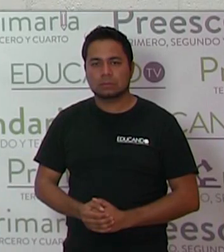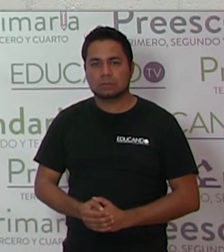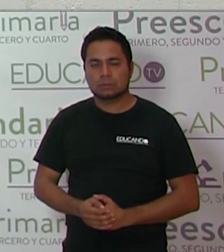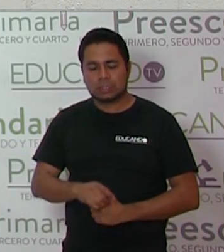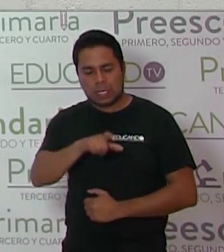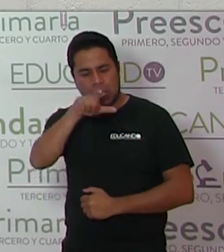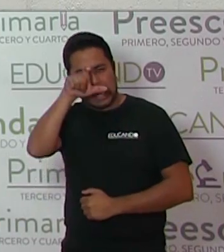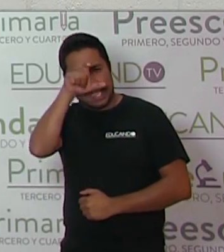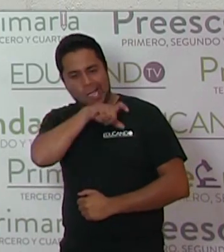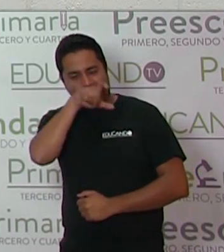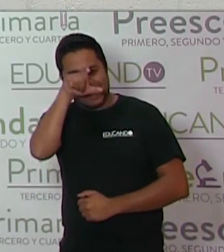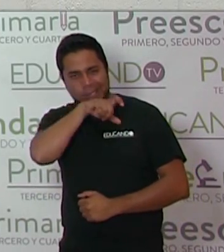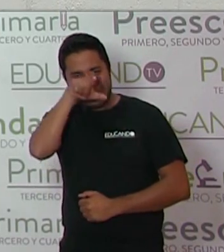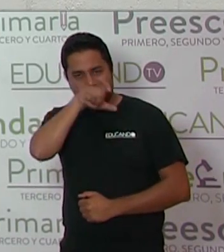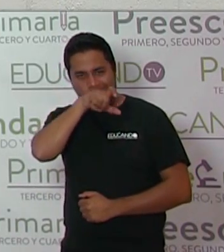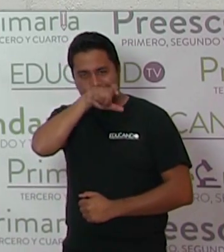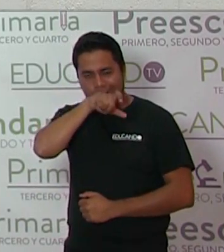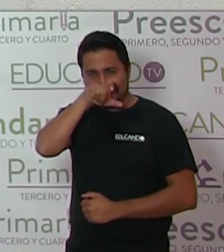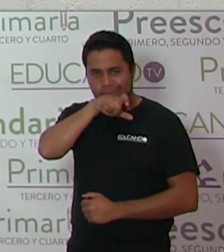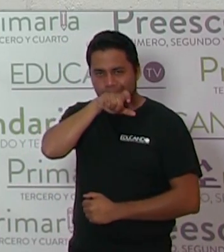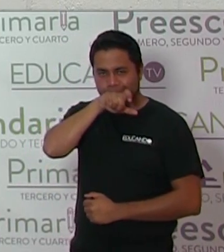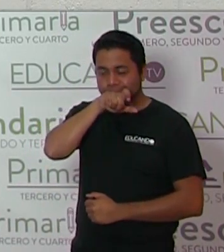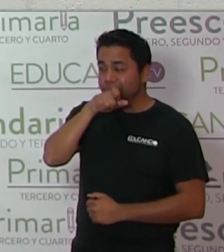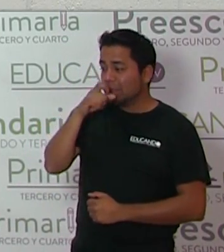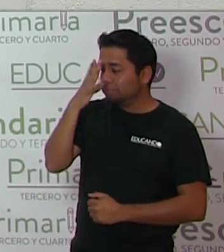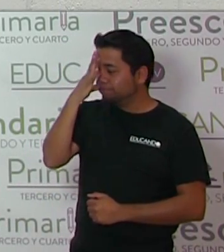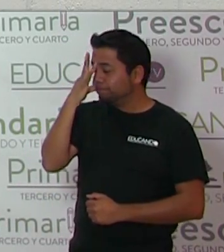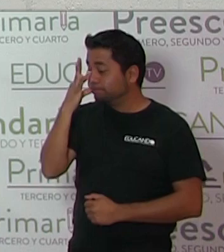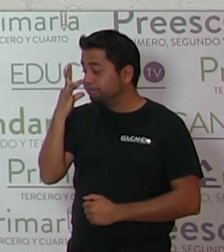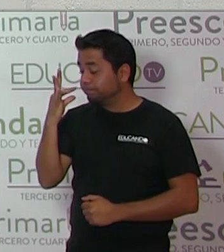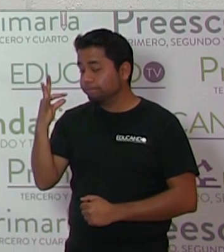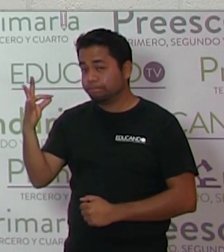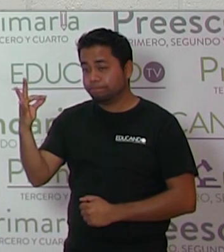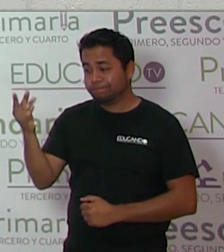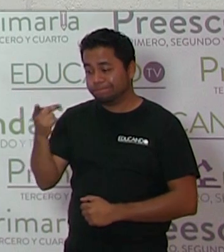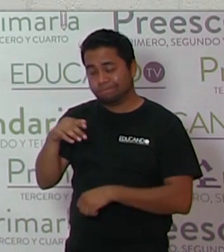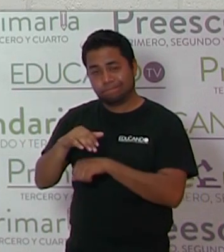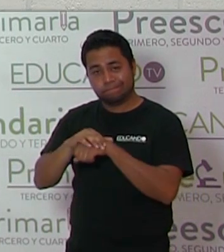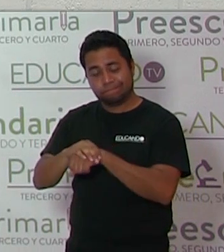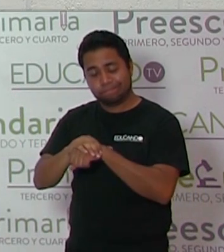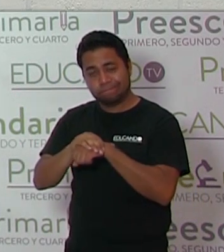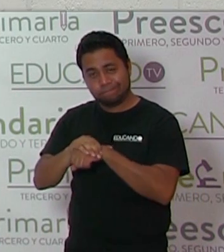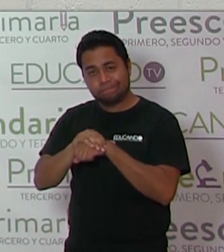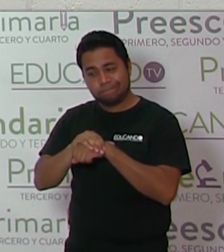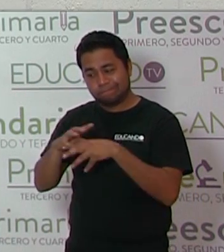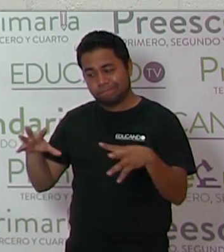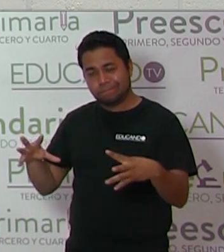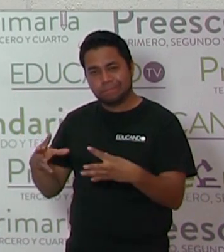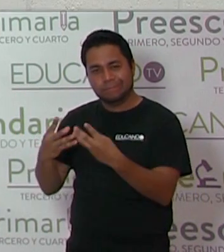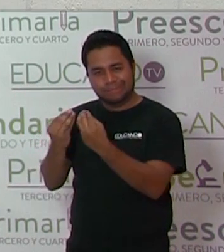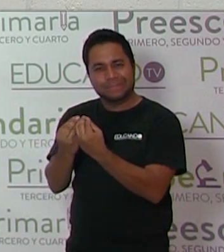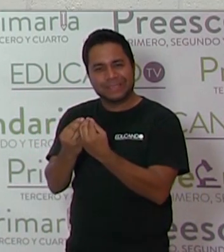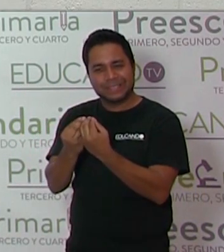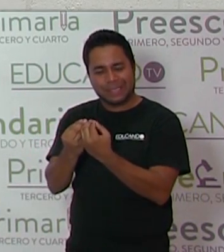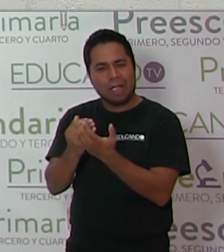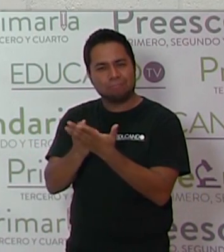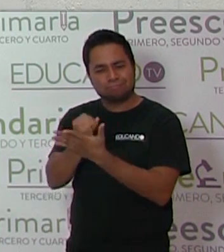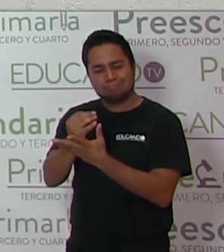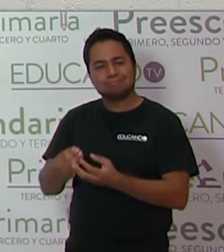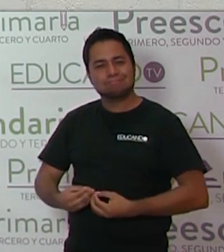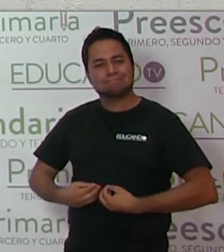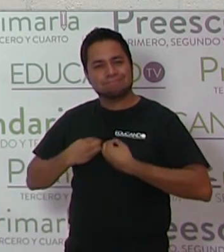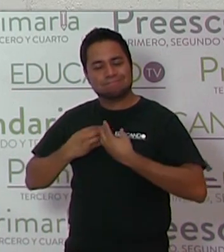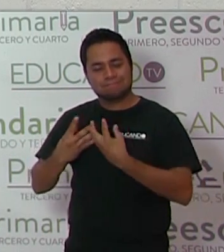un águila y una zorra, que eran muy amigas, decidieron vivir juntas con la